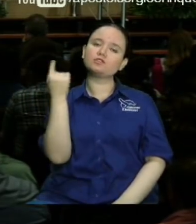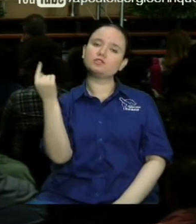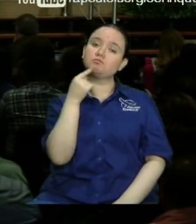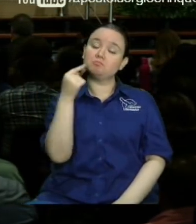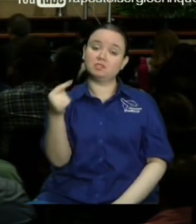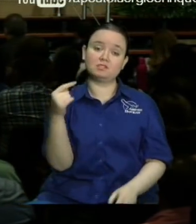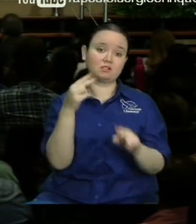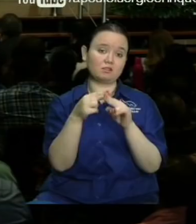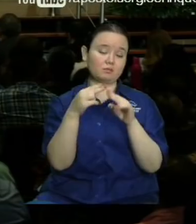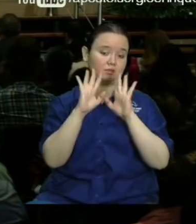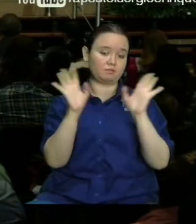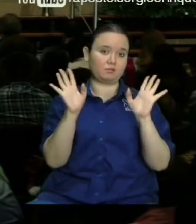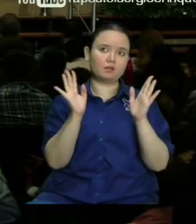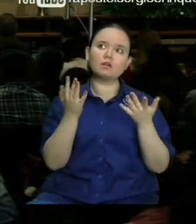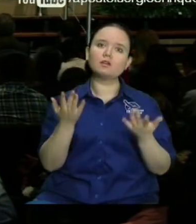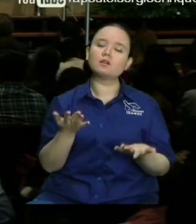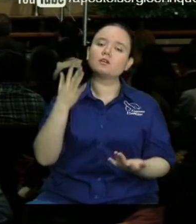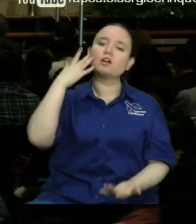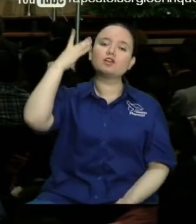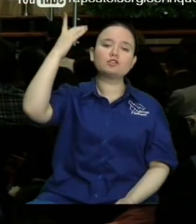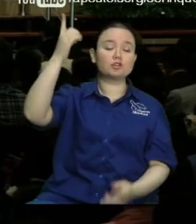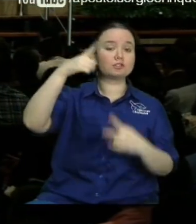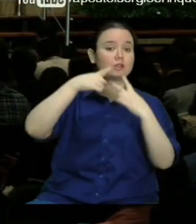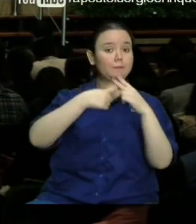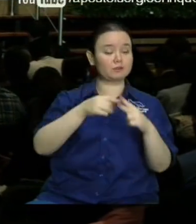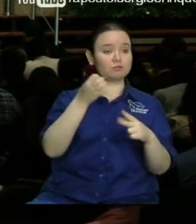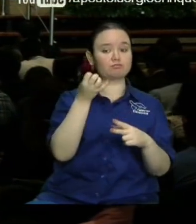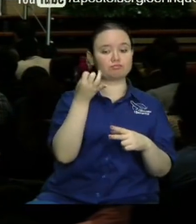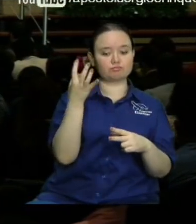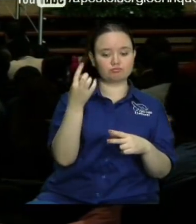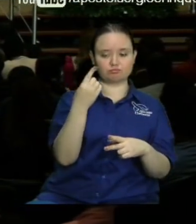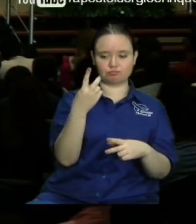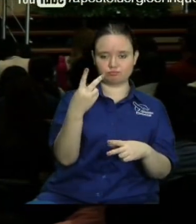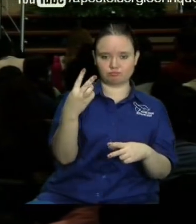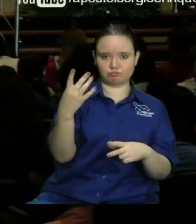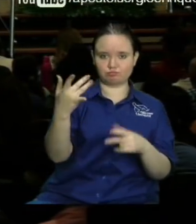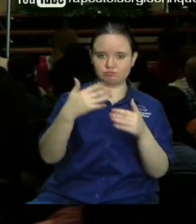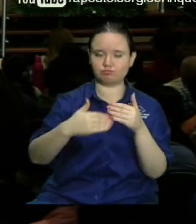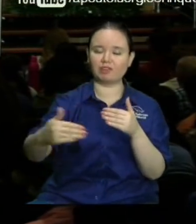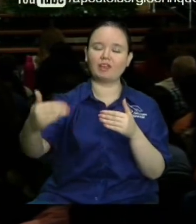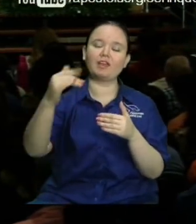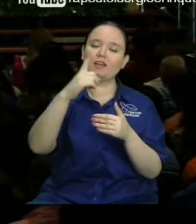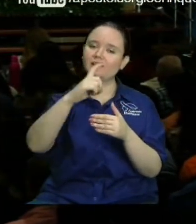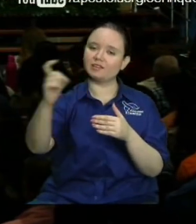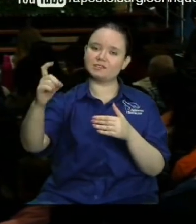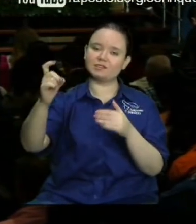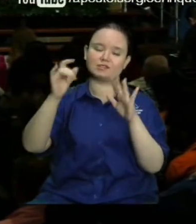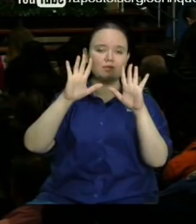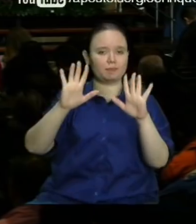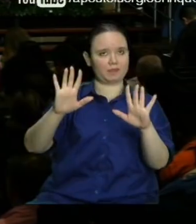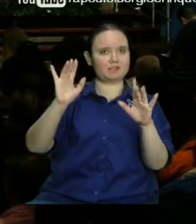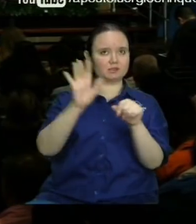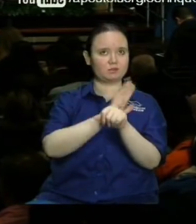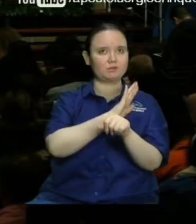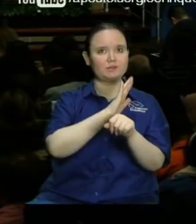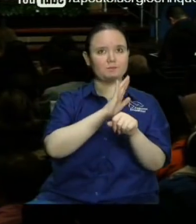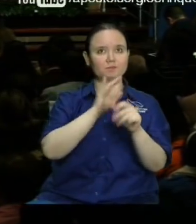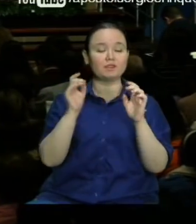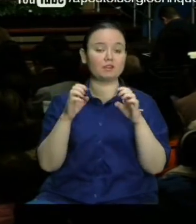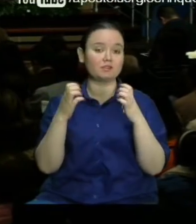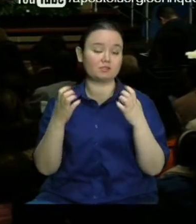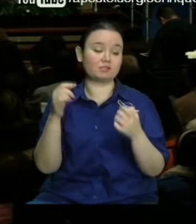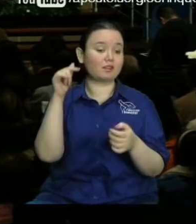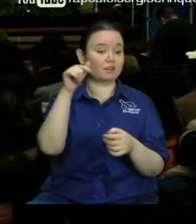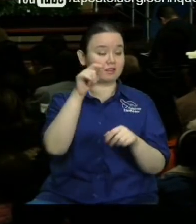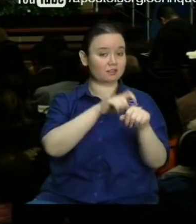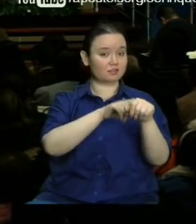menciona. Dios empezó a contar las generaciones, quiere decir que ahí había un mensaje para nosotros. Estos fueron los que vivieron